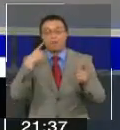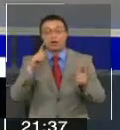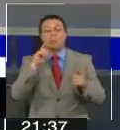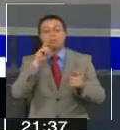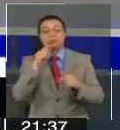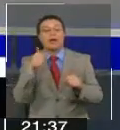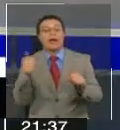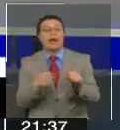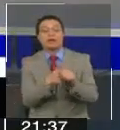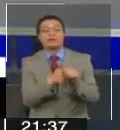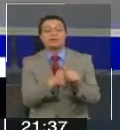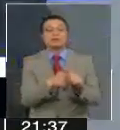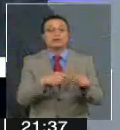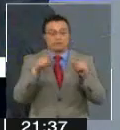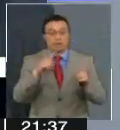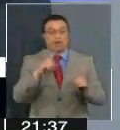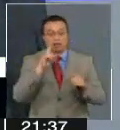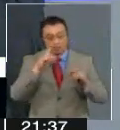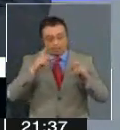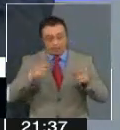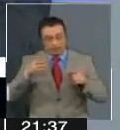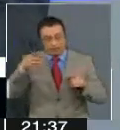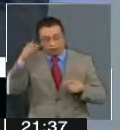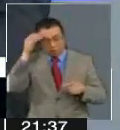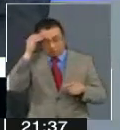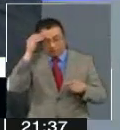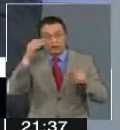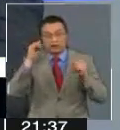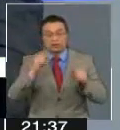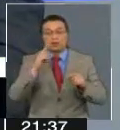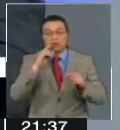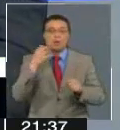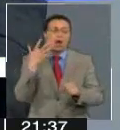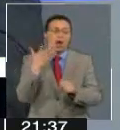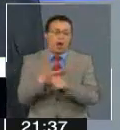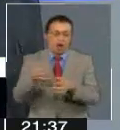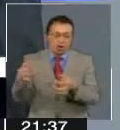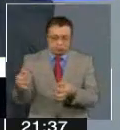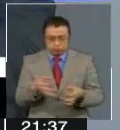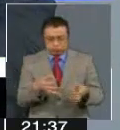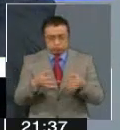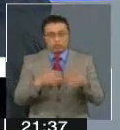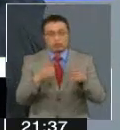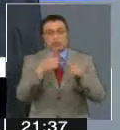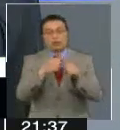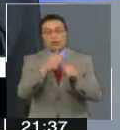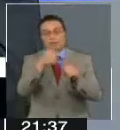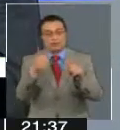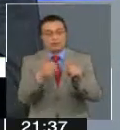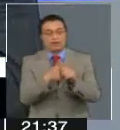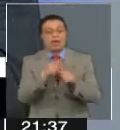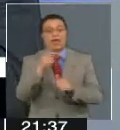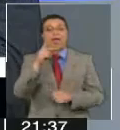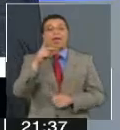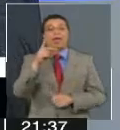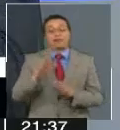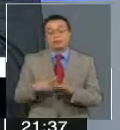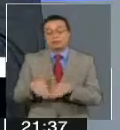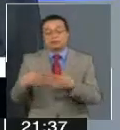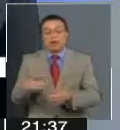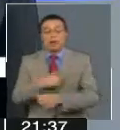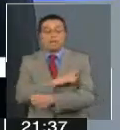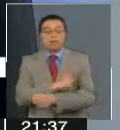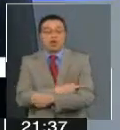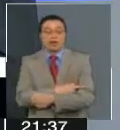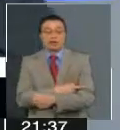revisa. Debiera él tomar razón. Pero como está en la cantidad de documentos, ¿cierto? Existe una figura que se llama delegación de atribuciones. Puede ser de